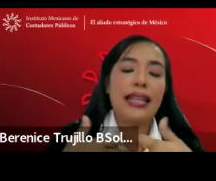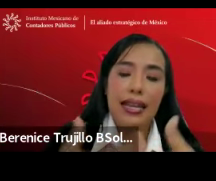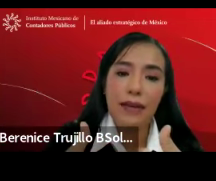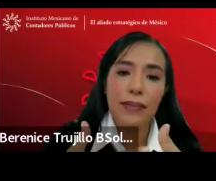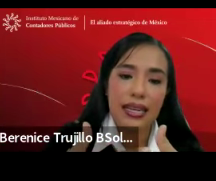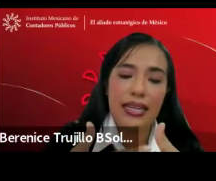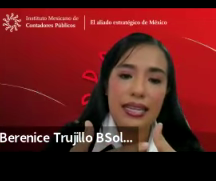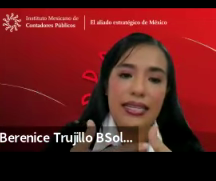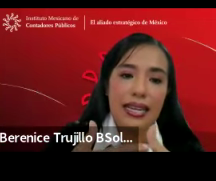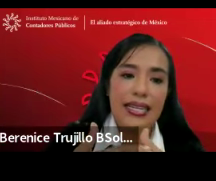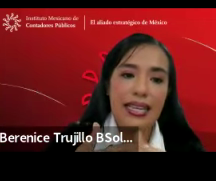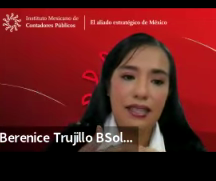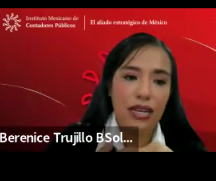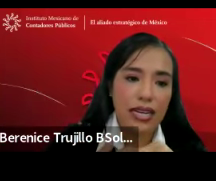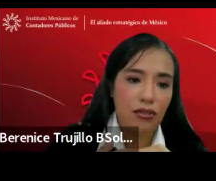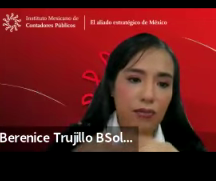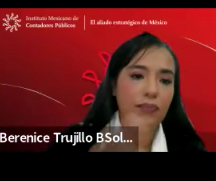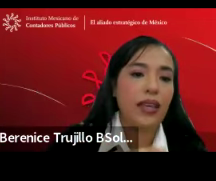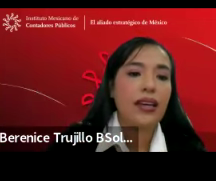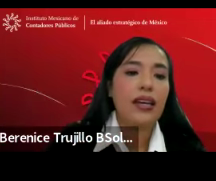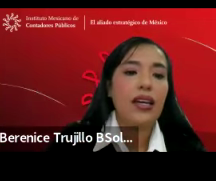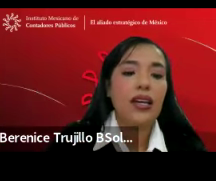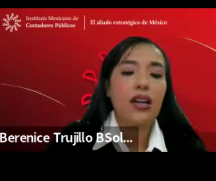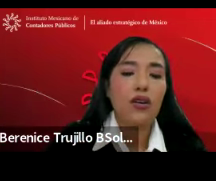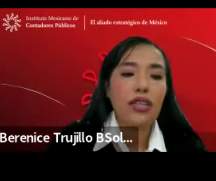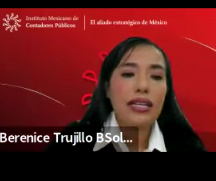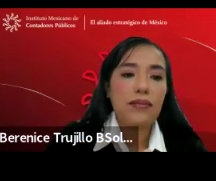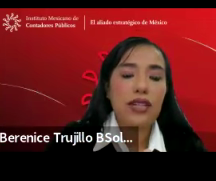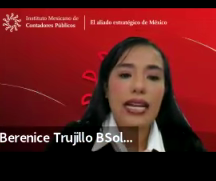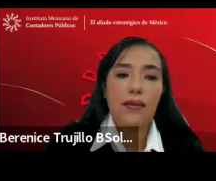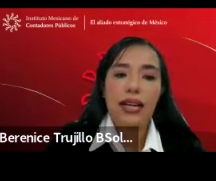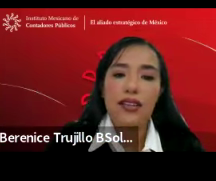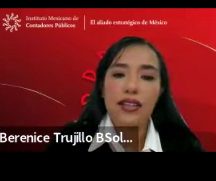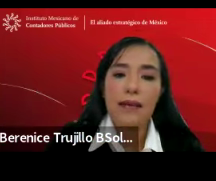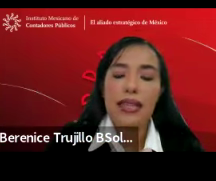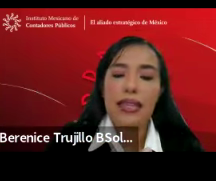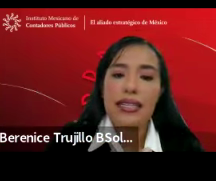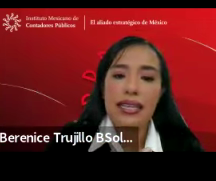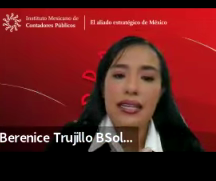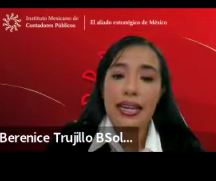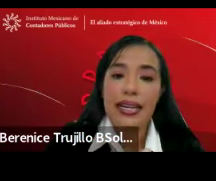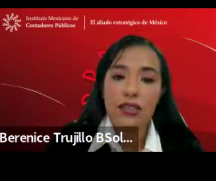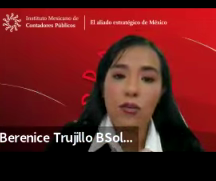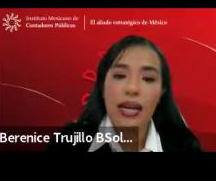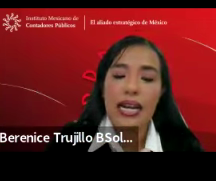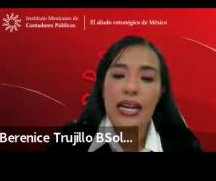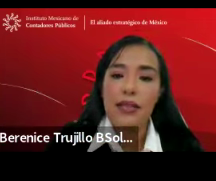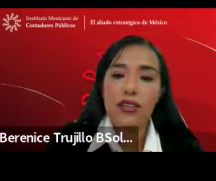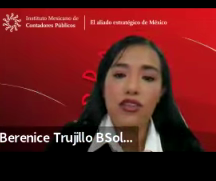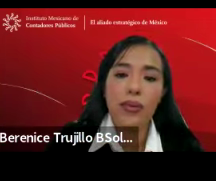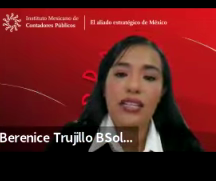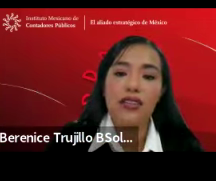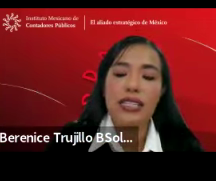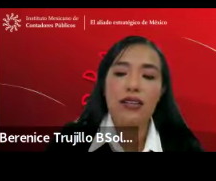181,589, tienen que empezar a hacer esa identificación. Luego tenemos la elaboración de la matriz de riesgo para